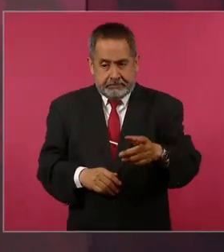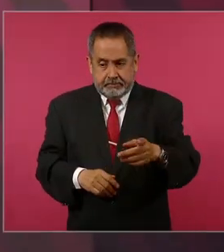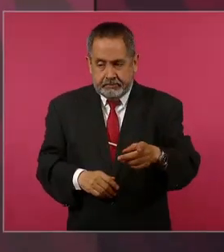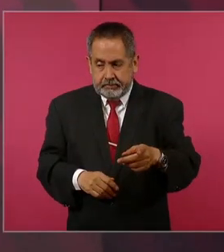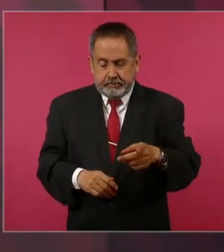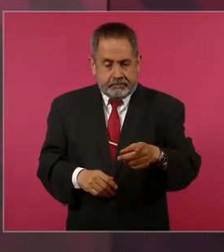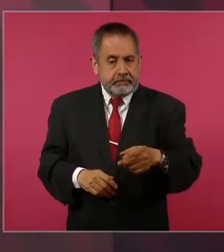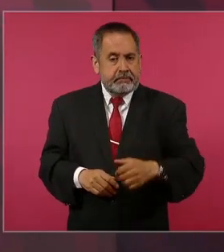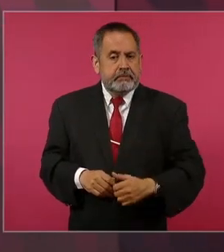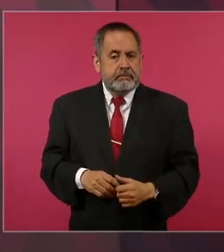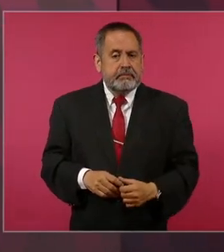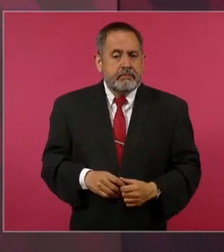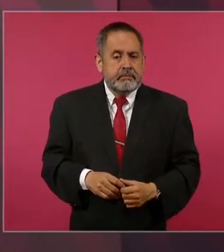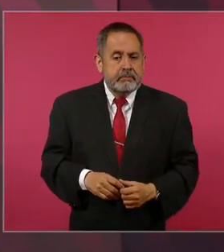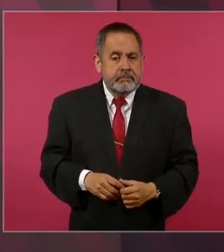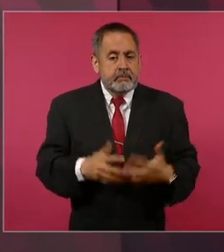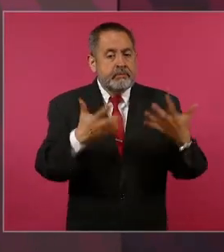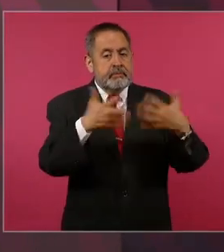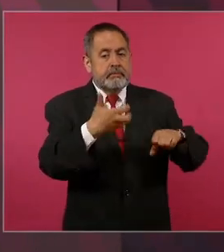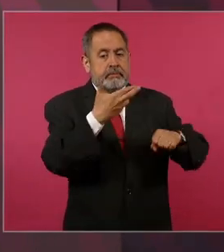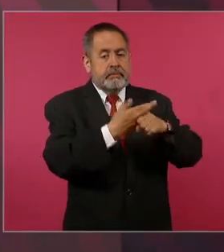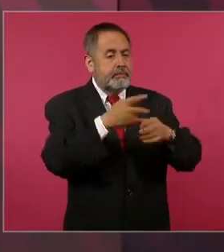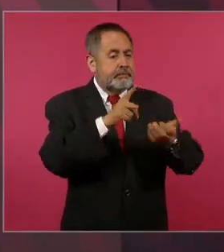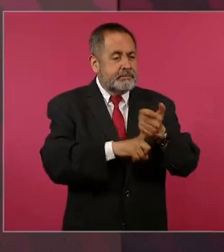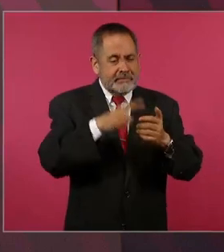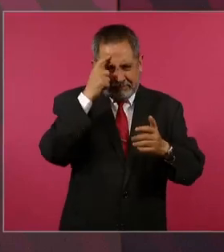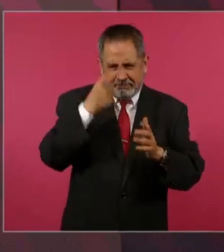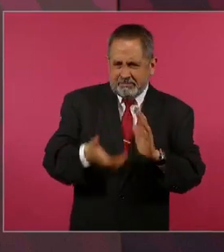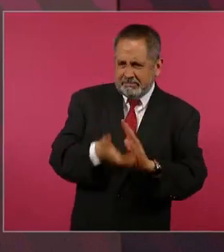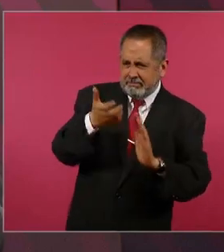contratan a empresas deslindadoras,